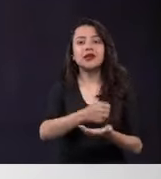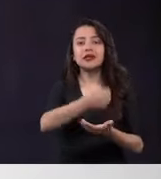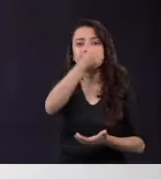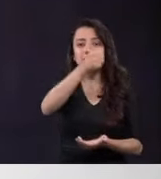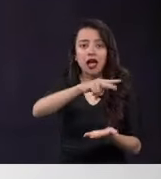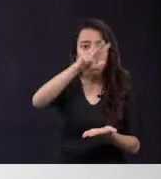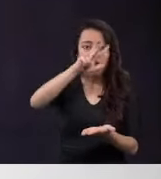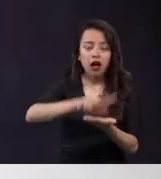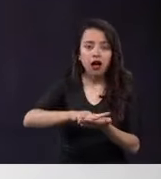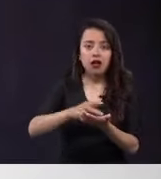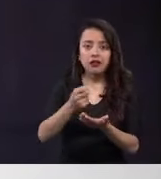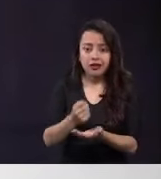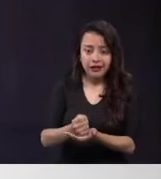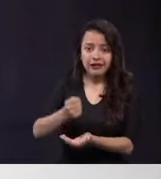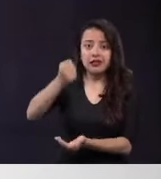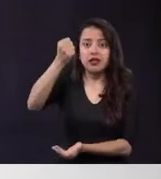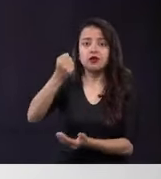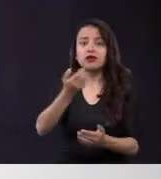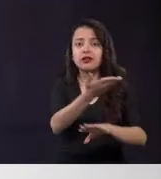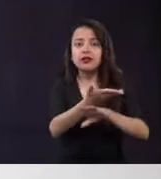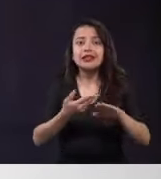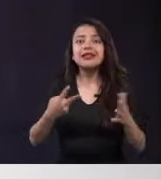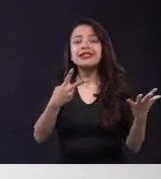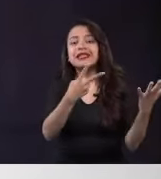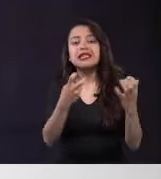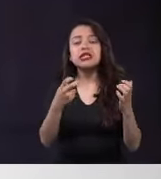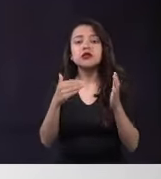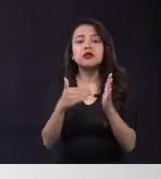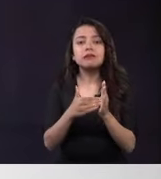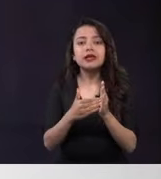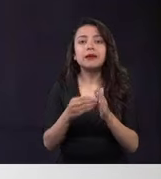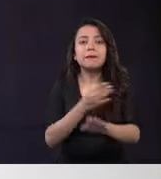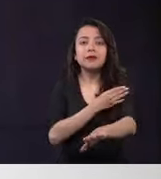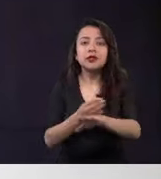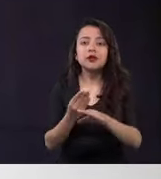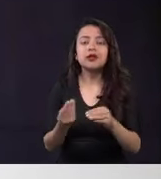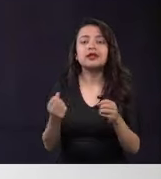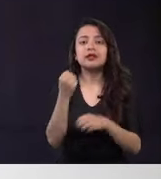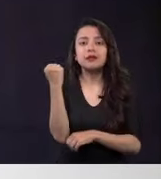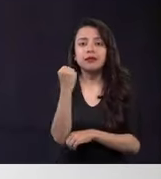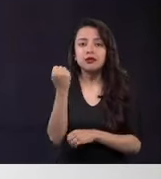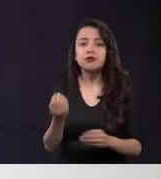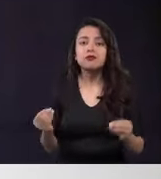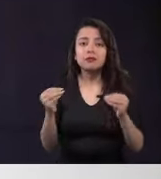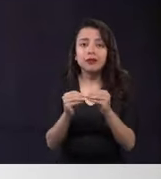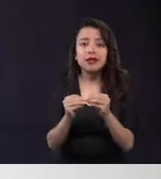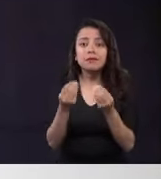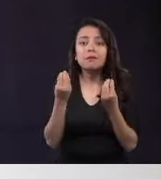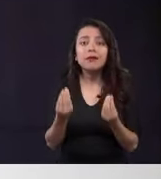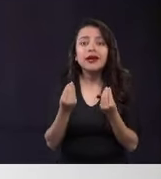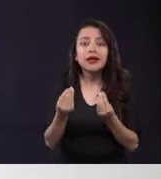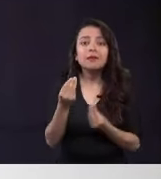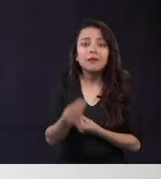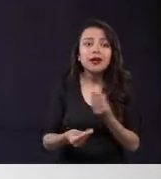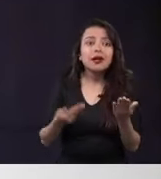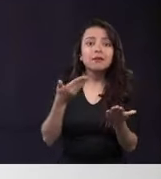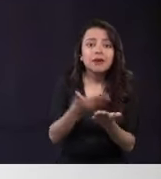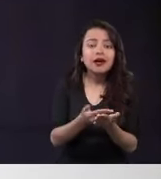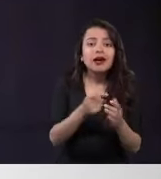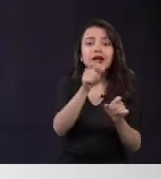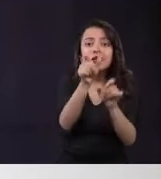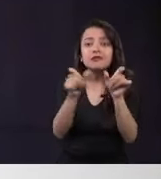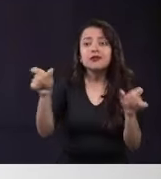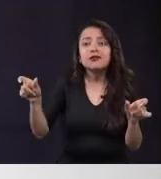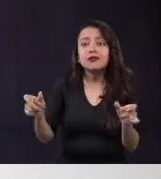la adición, nosotros estamos pidiendo 700 mil millones de pesos adicionales porque pues no hay plata